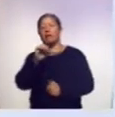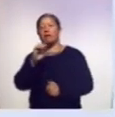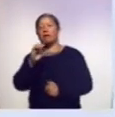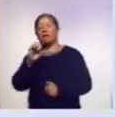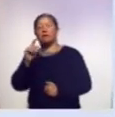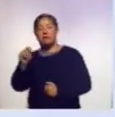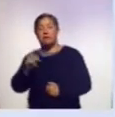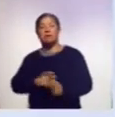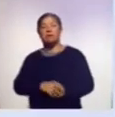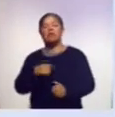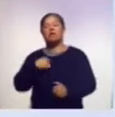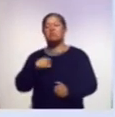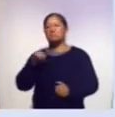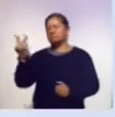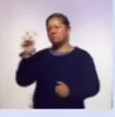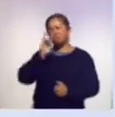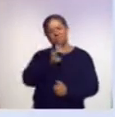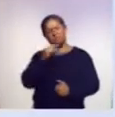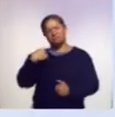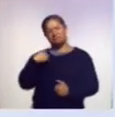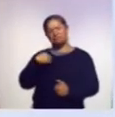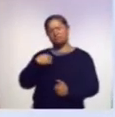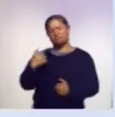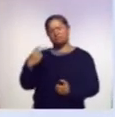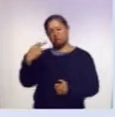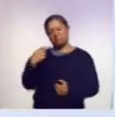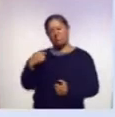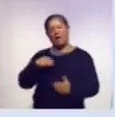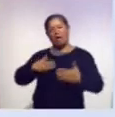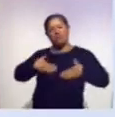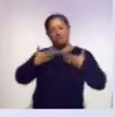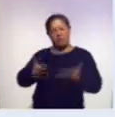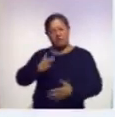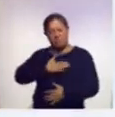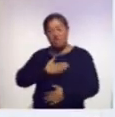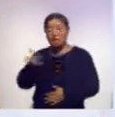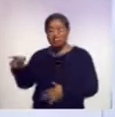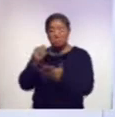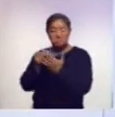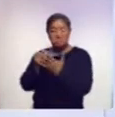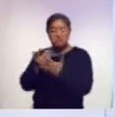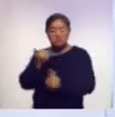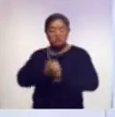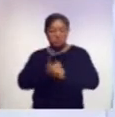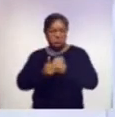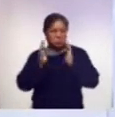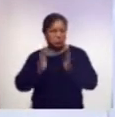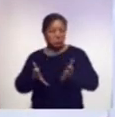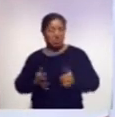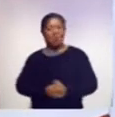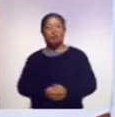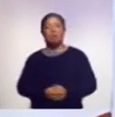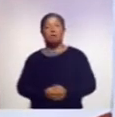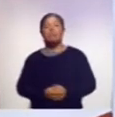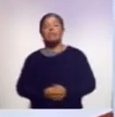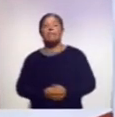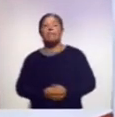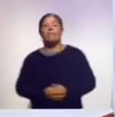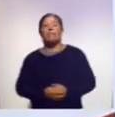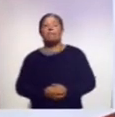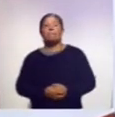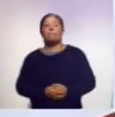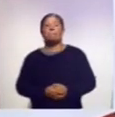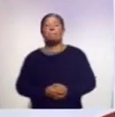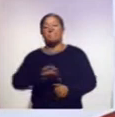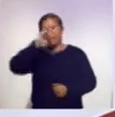estaban esperando a que se realizara el concurso. En su oportunidad, la subsecretaria de Diversidad